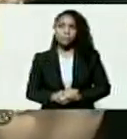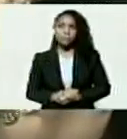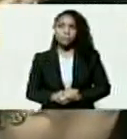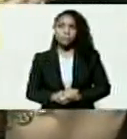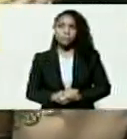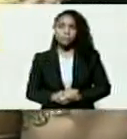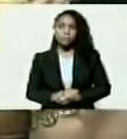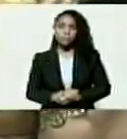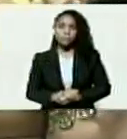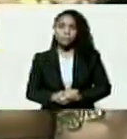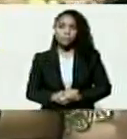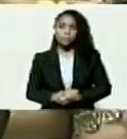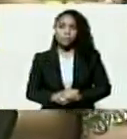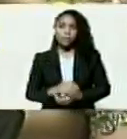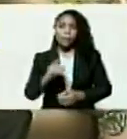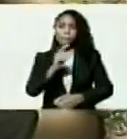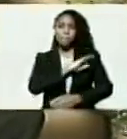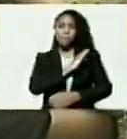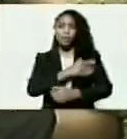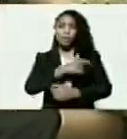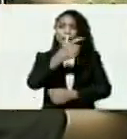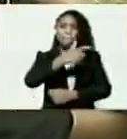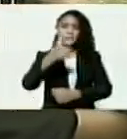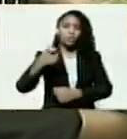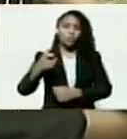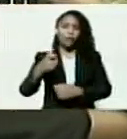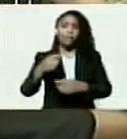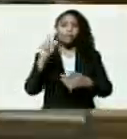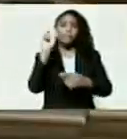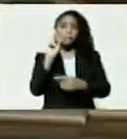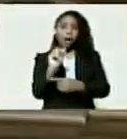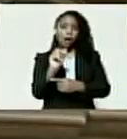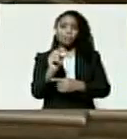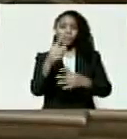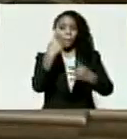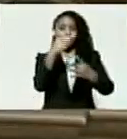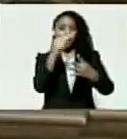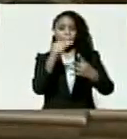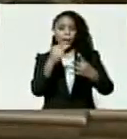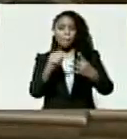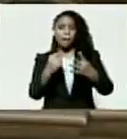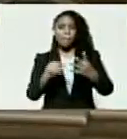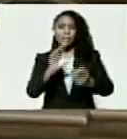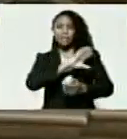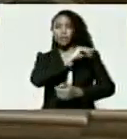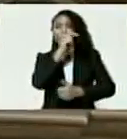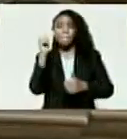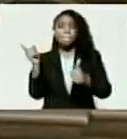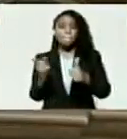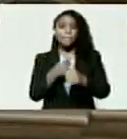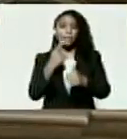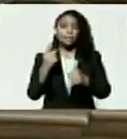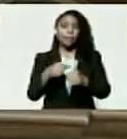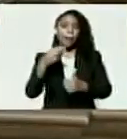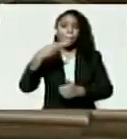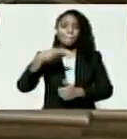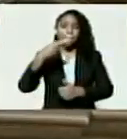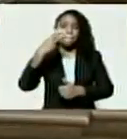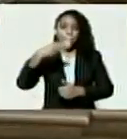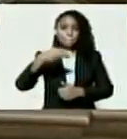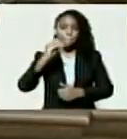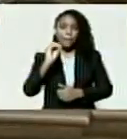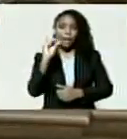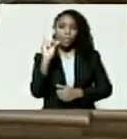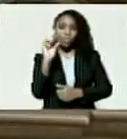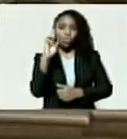García. Por el Poder Ciudadano, rectores principales, Pedro Enrique